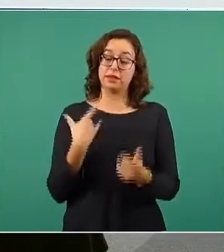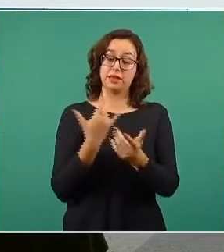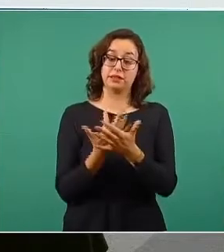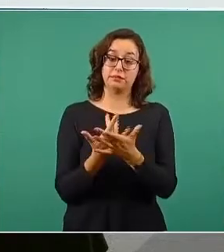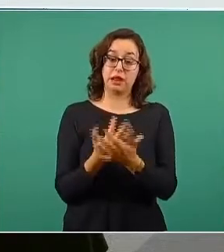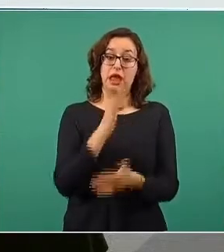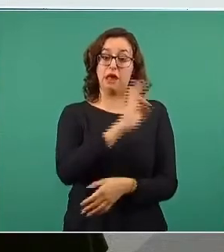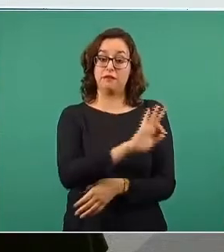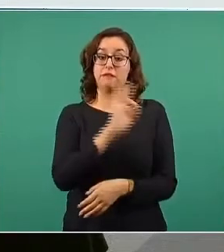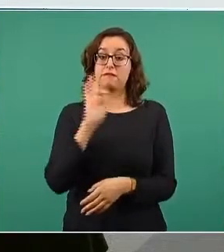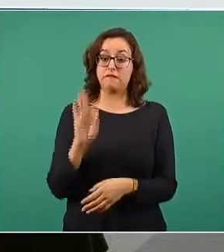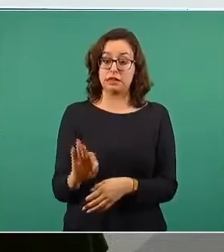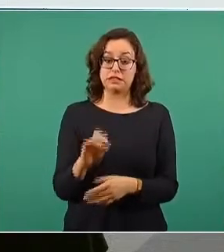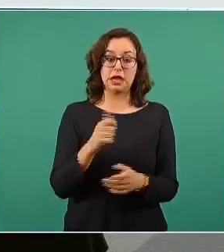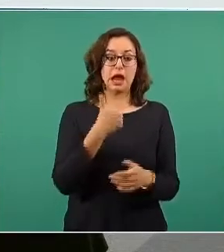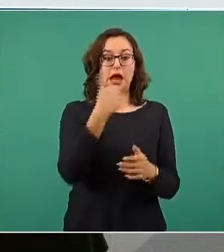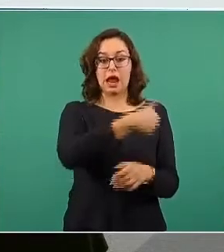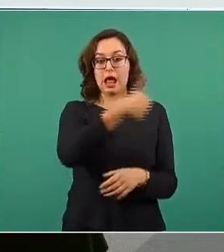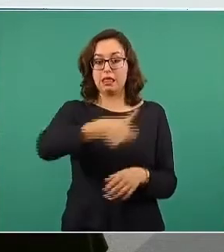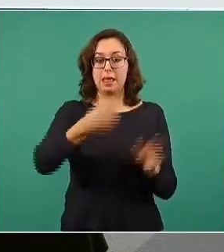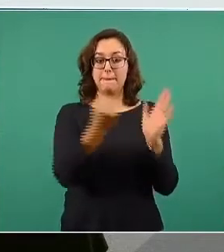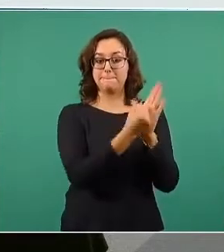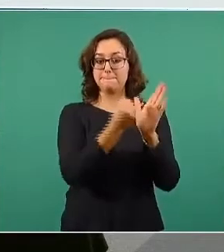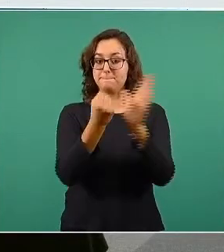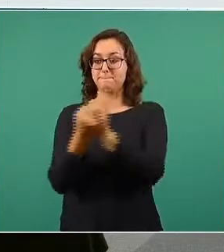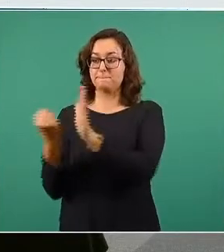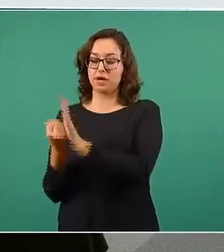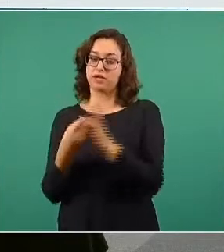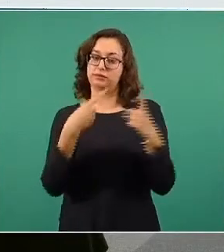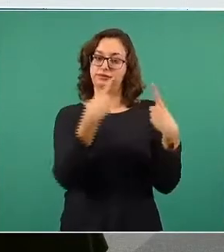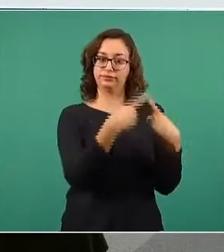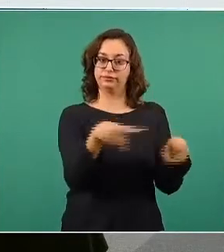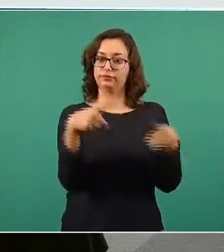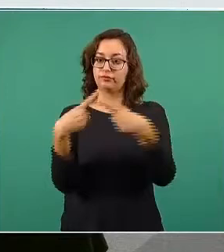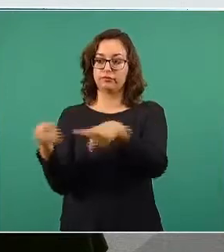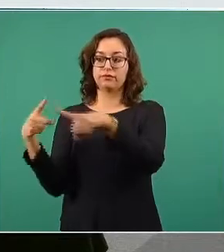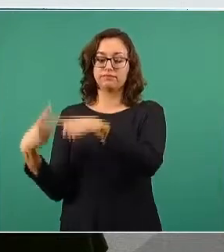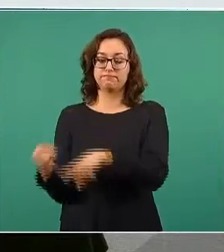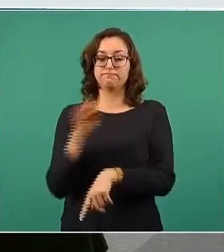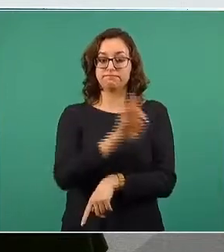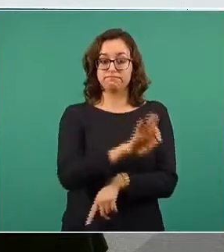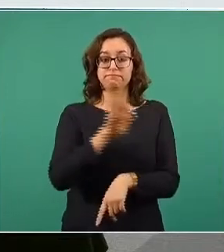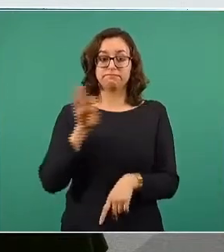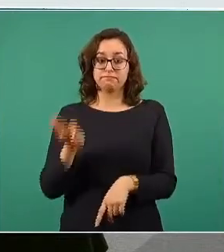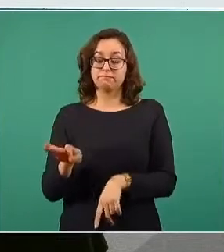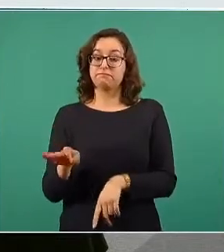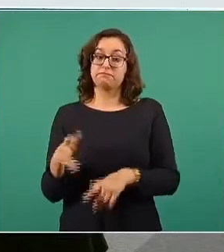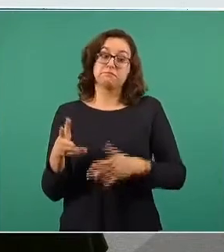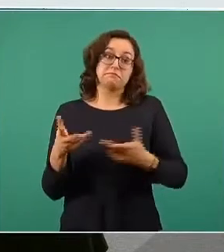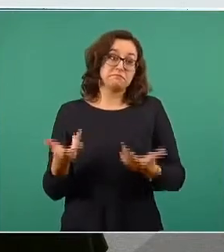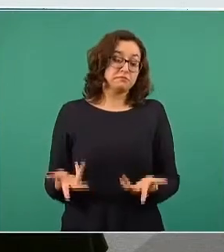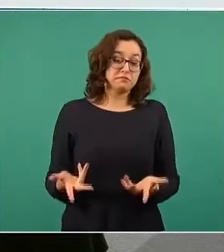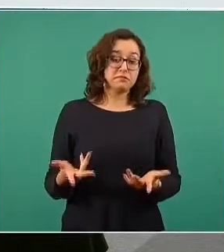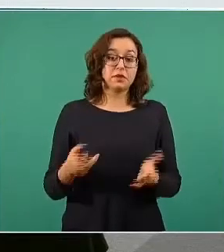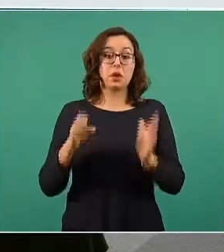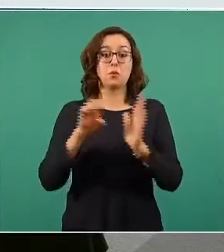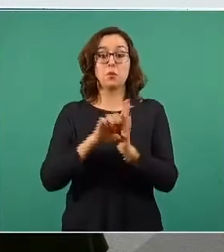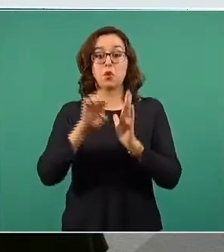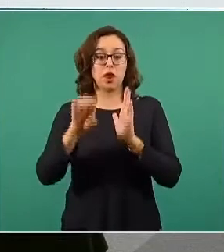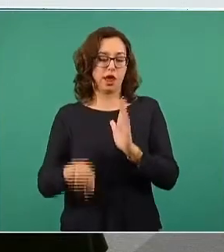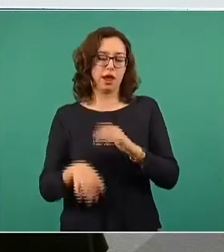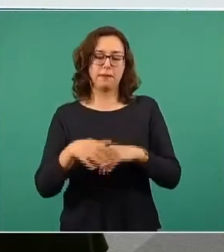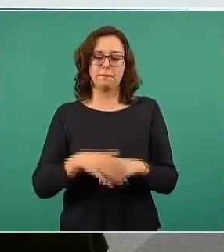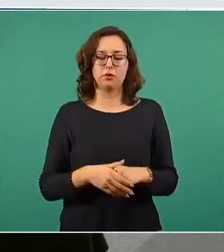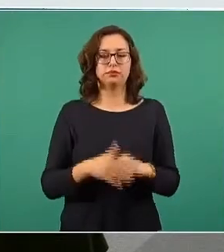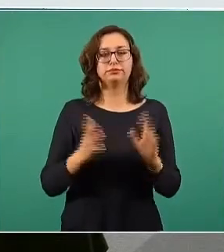las características de cada vacuna. Y esto discrepa ampliamente. Ponemos los 2